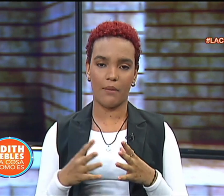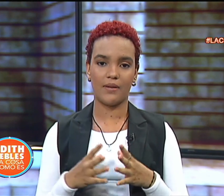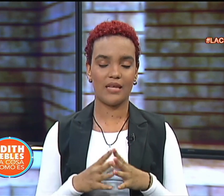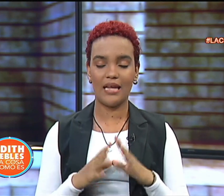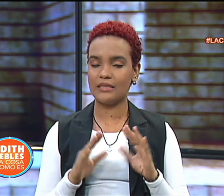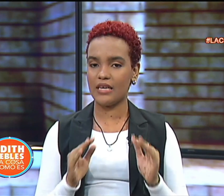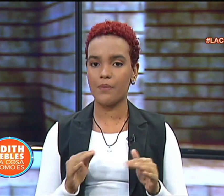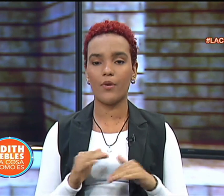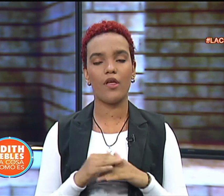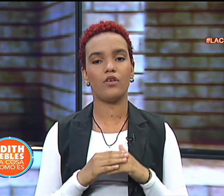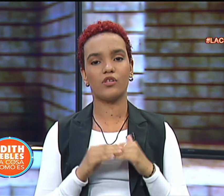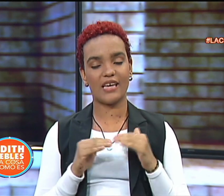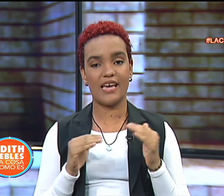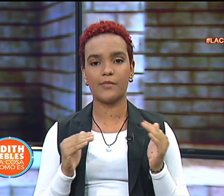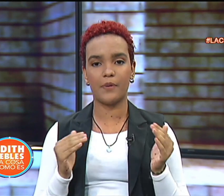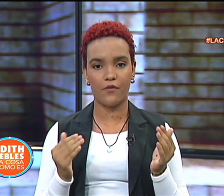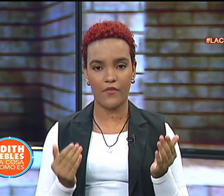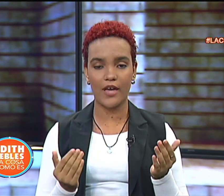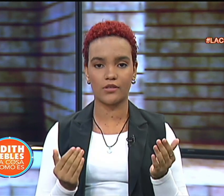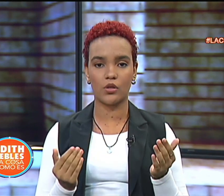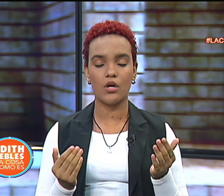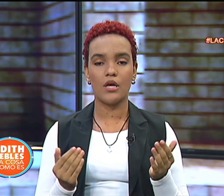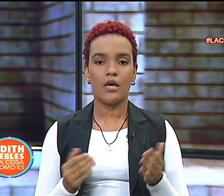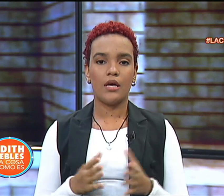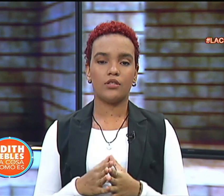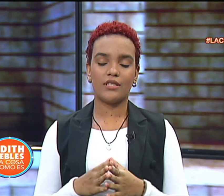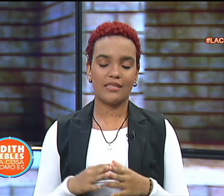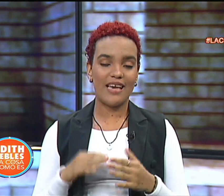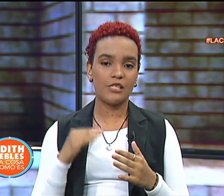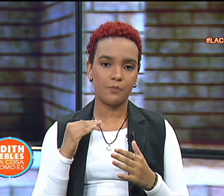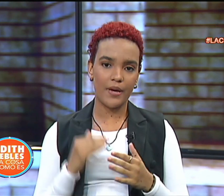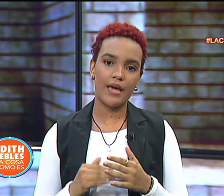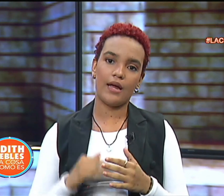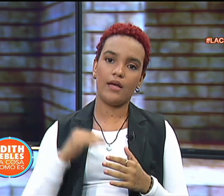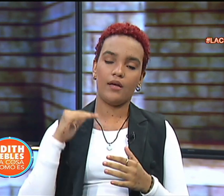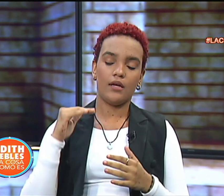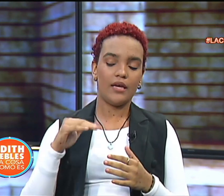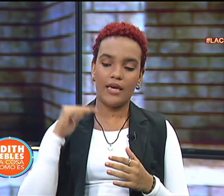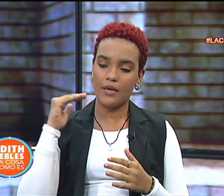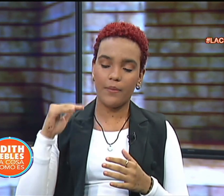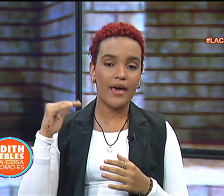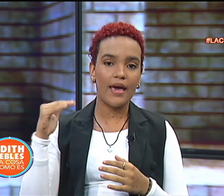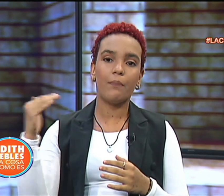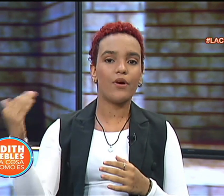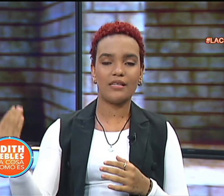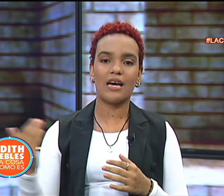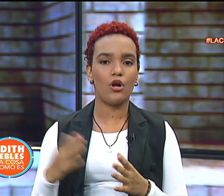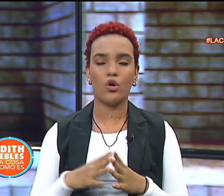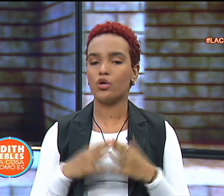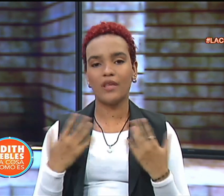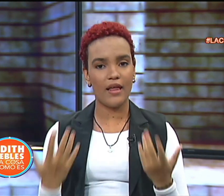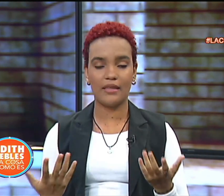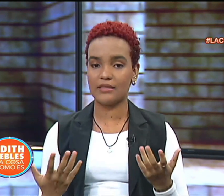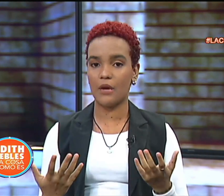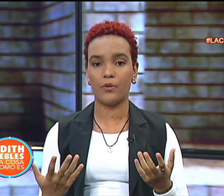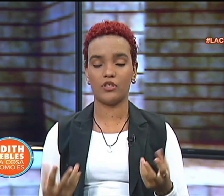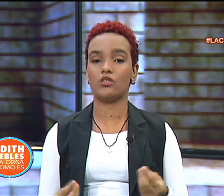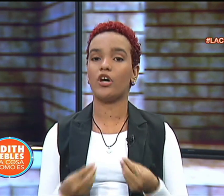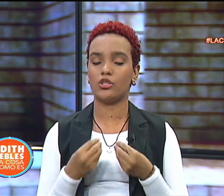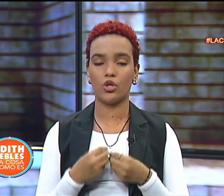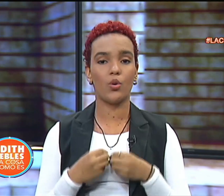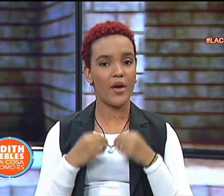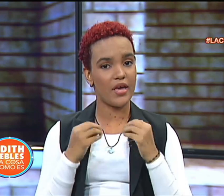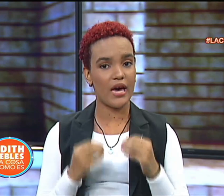las etapas el tiempo de dios es perfecto entonces espera y ve por escalón no te adelantes al